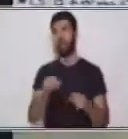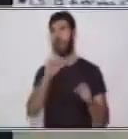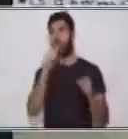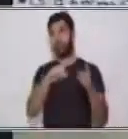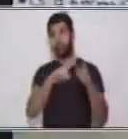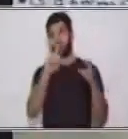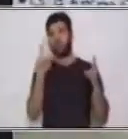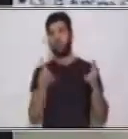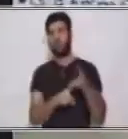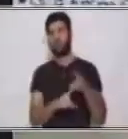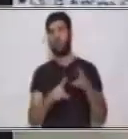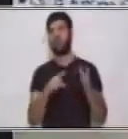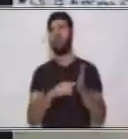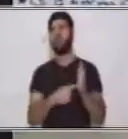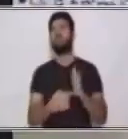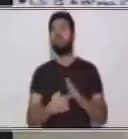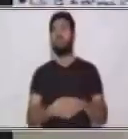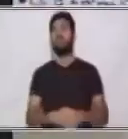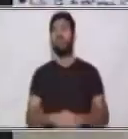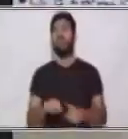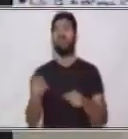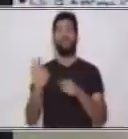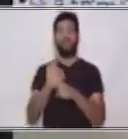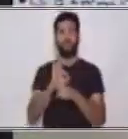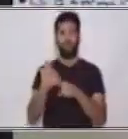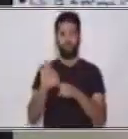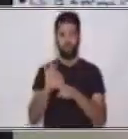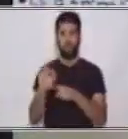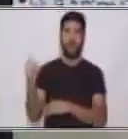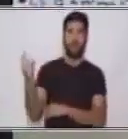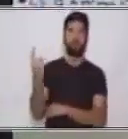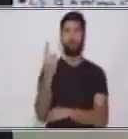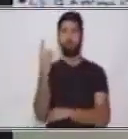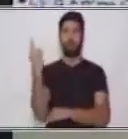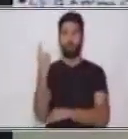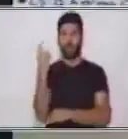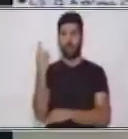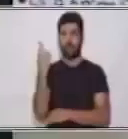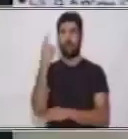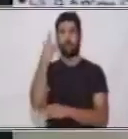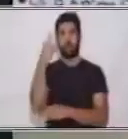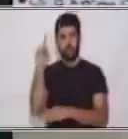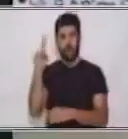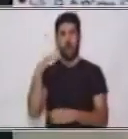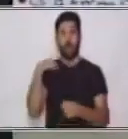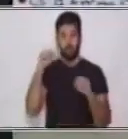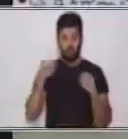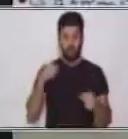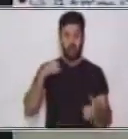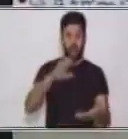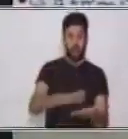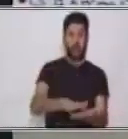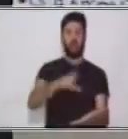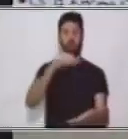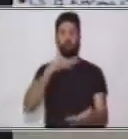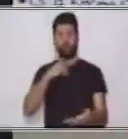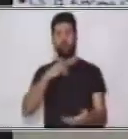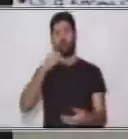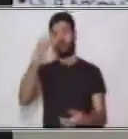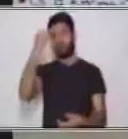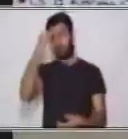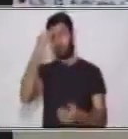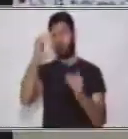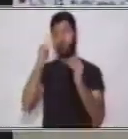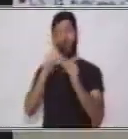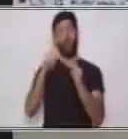la lectura como la función principal y la más accesible del conocimiento humano. Y